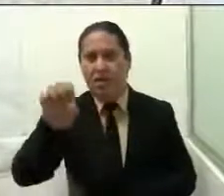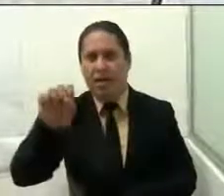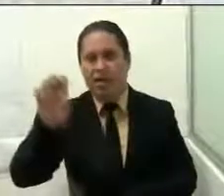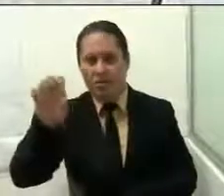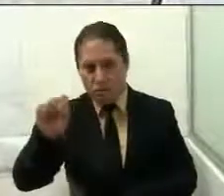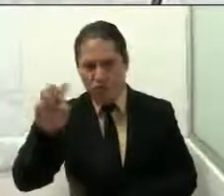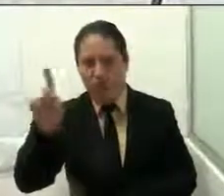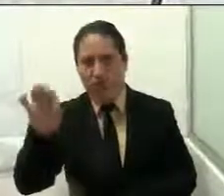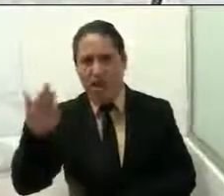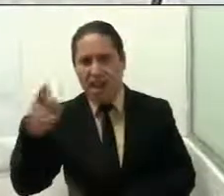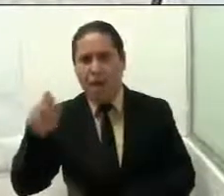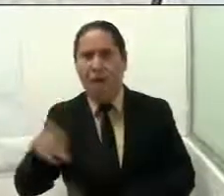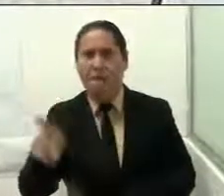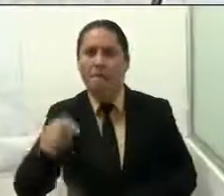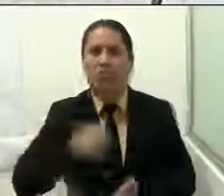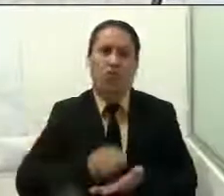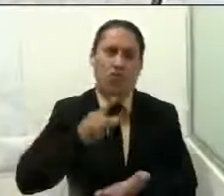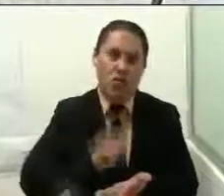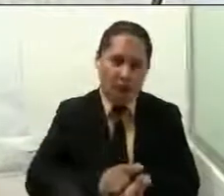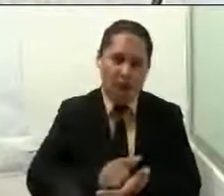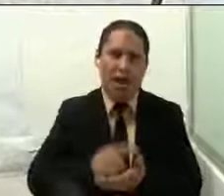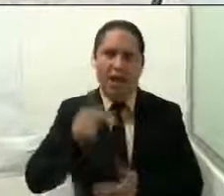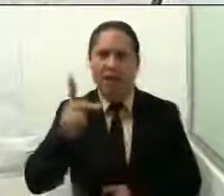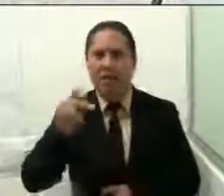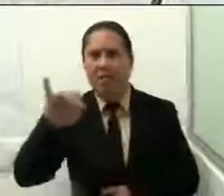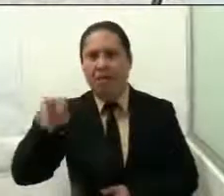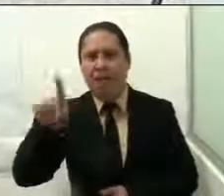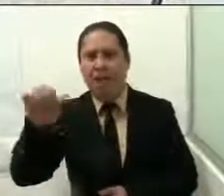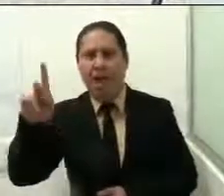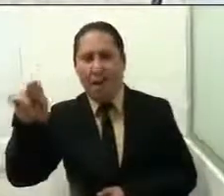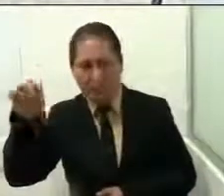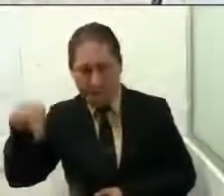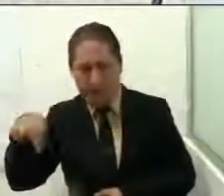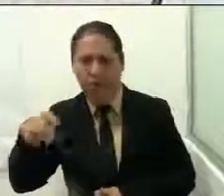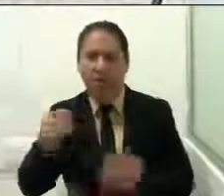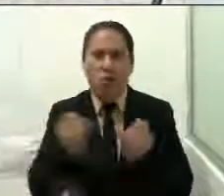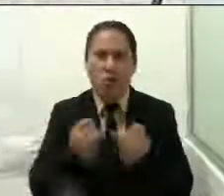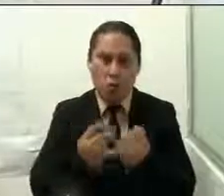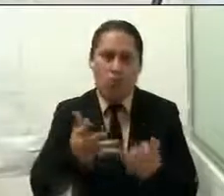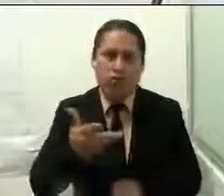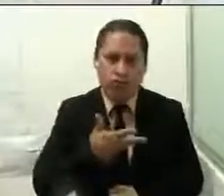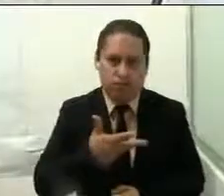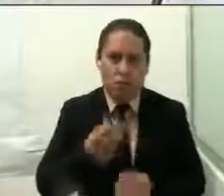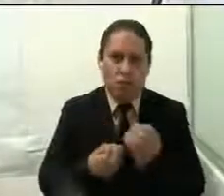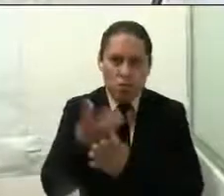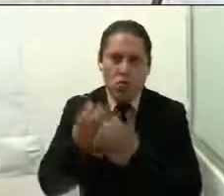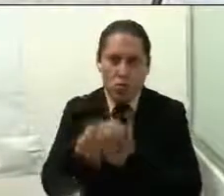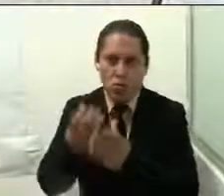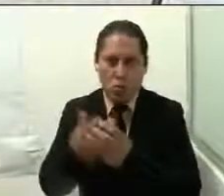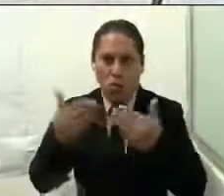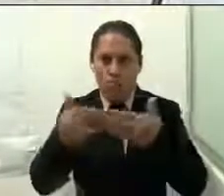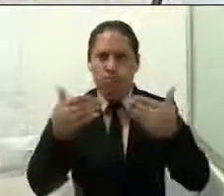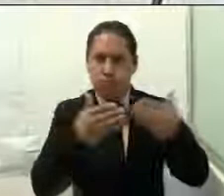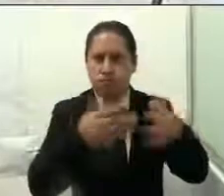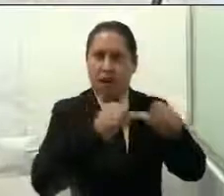municipios de tonalá y pijijiapan que habilitarán 31 mil 825 hectáreas